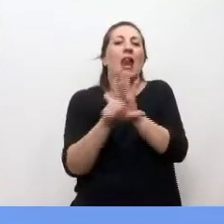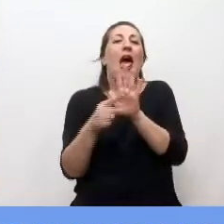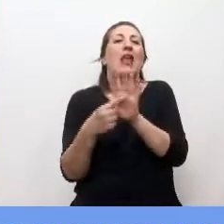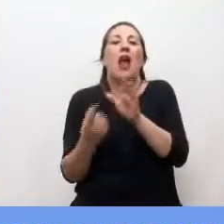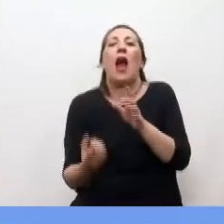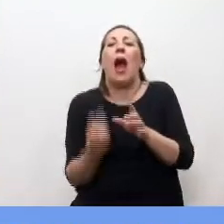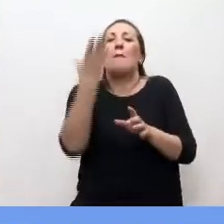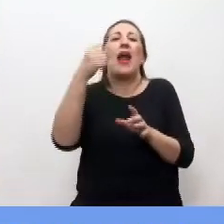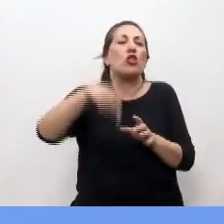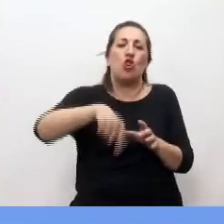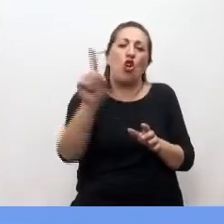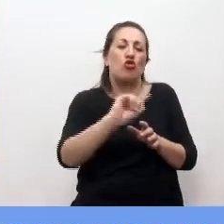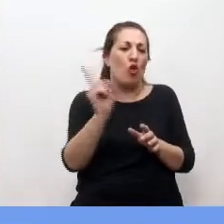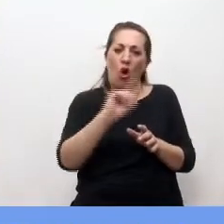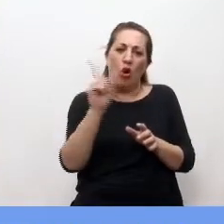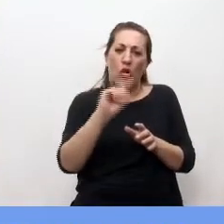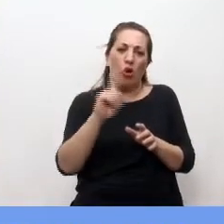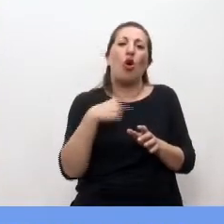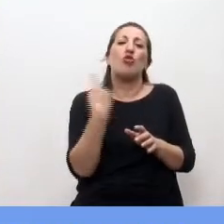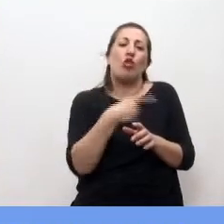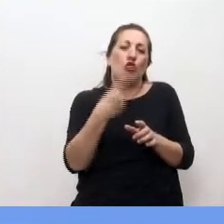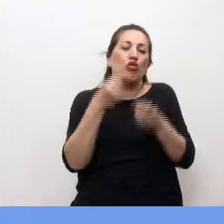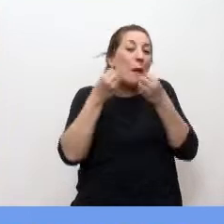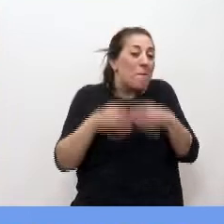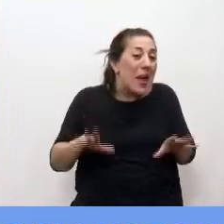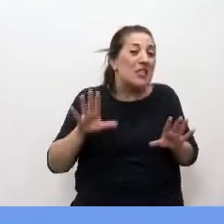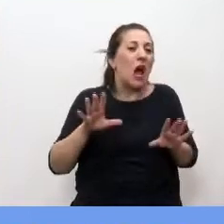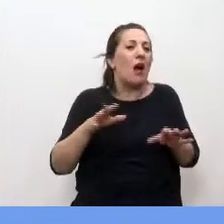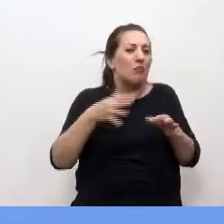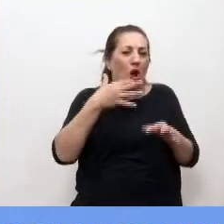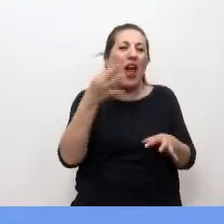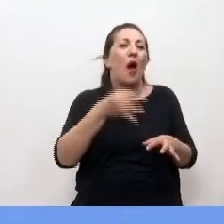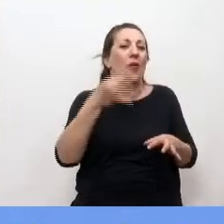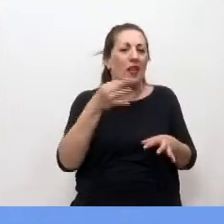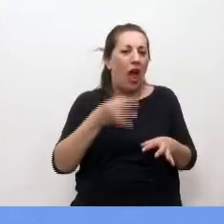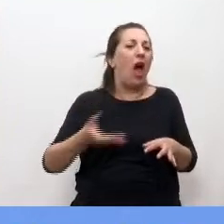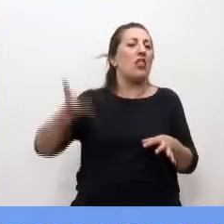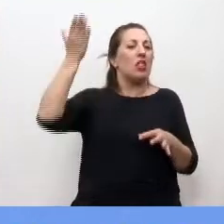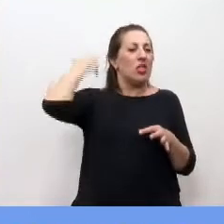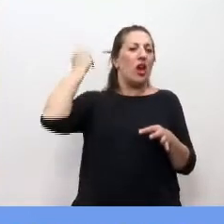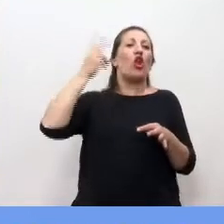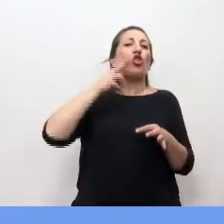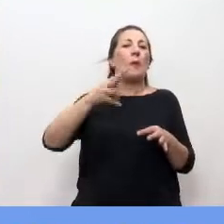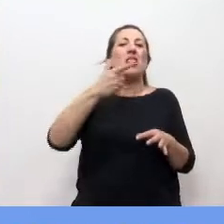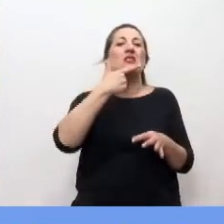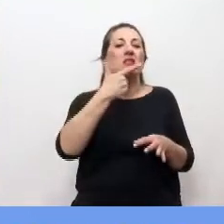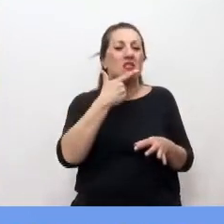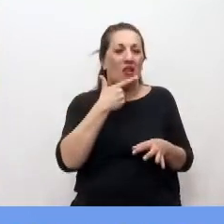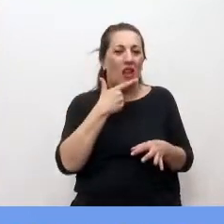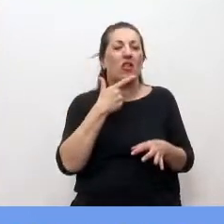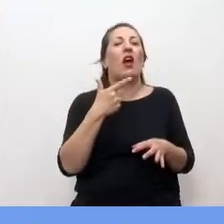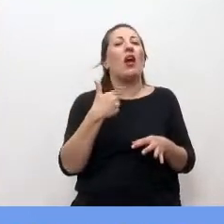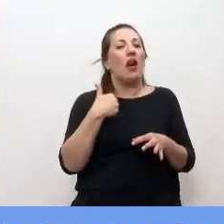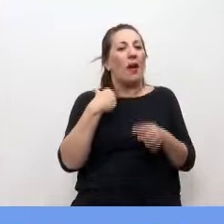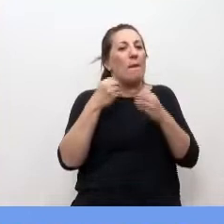hoy no nosotros empezamos a hablar con la verdad en el 2017 empezamos a decirle